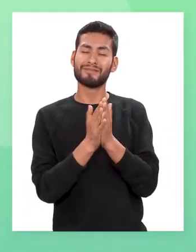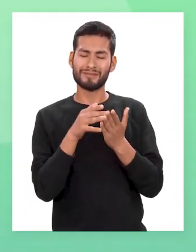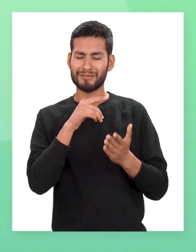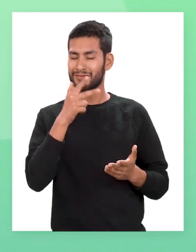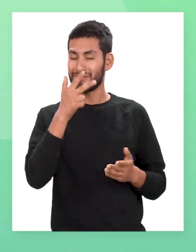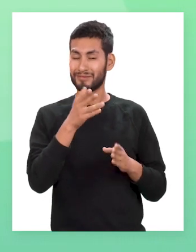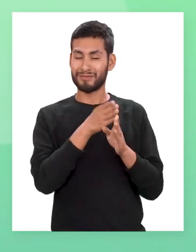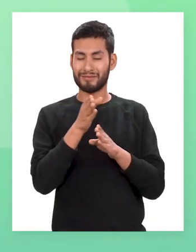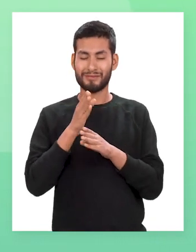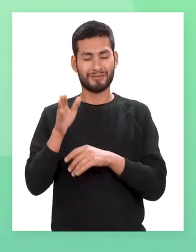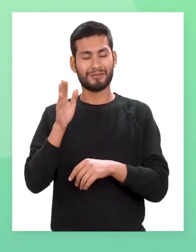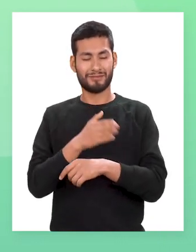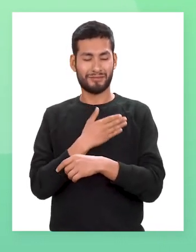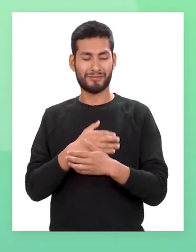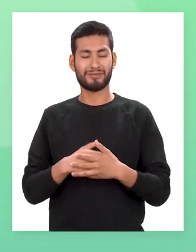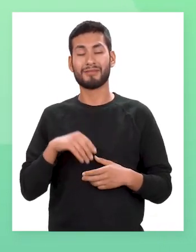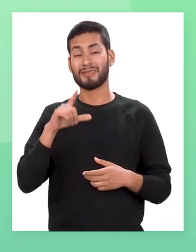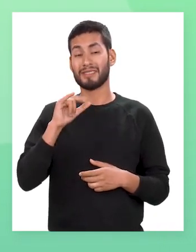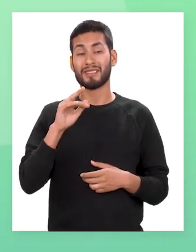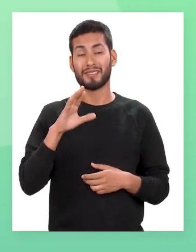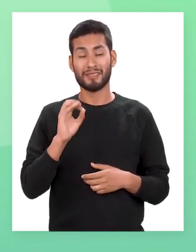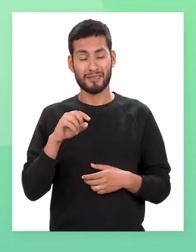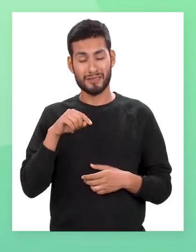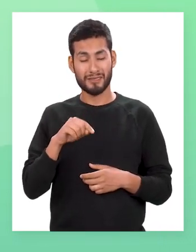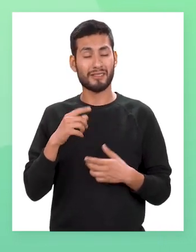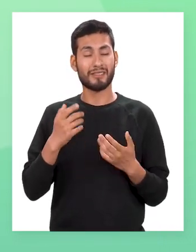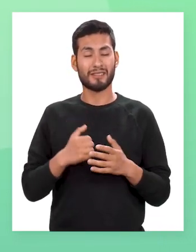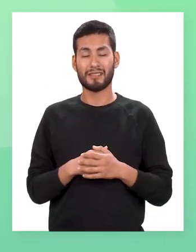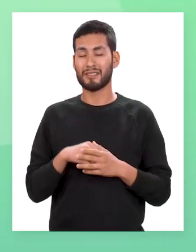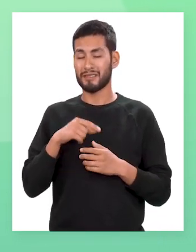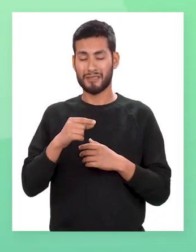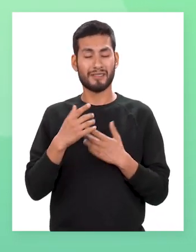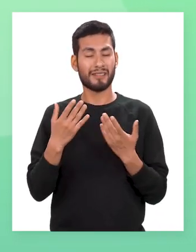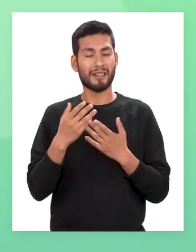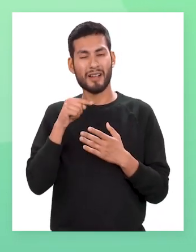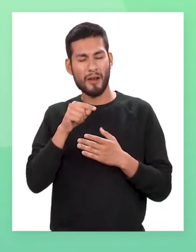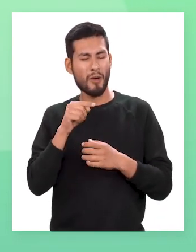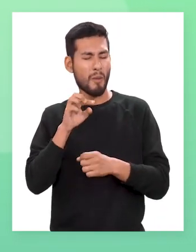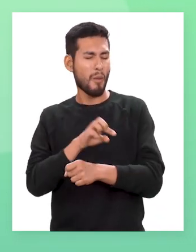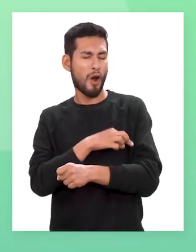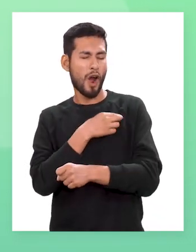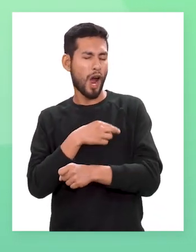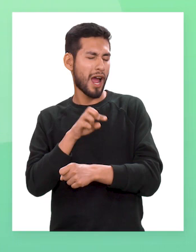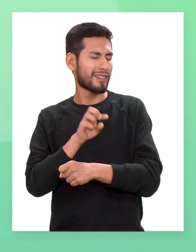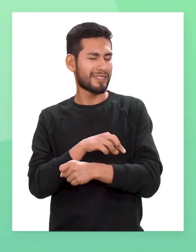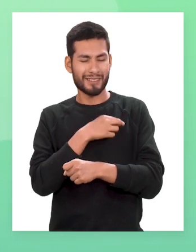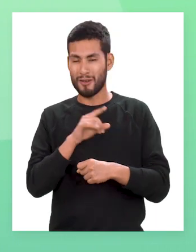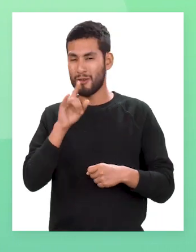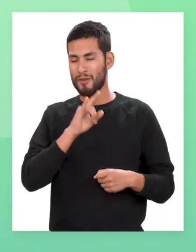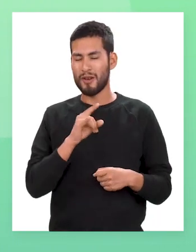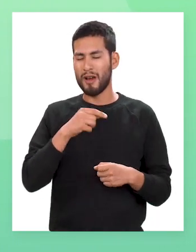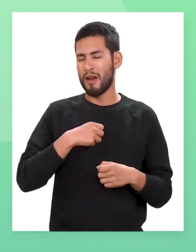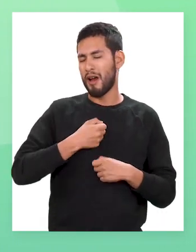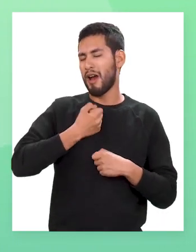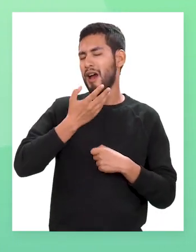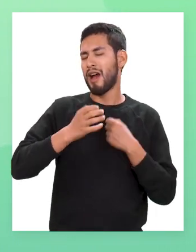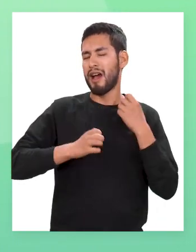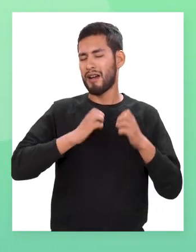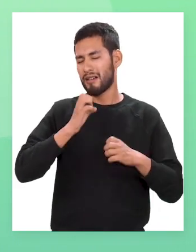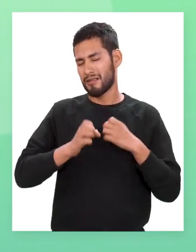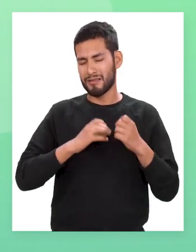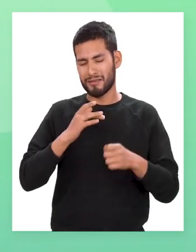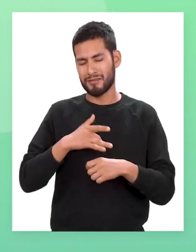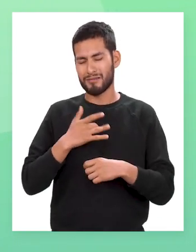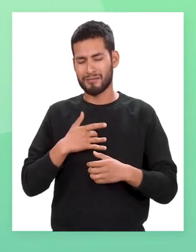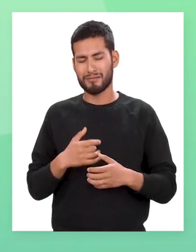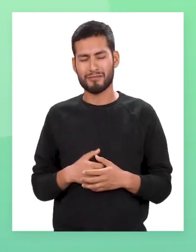los tres géneros literarios. El lírico, que está directamente vinculado al mundo de la poesía y utiliza los versos para expresar sus emociones